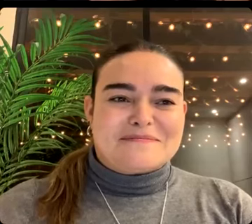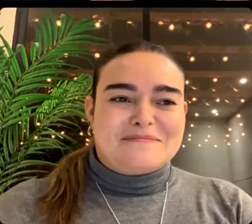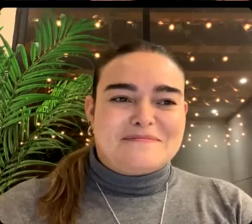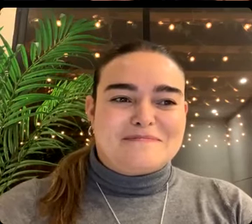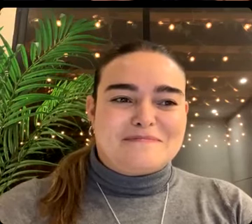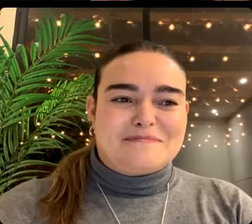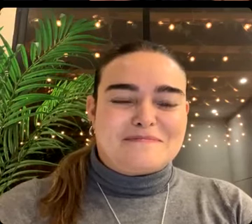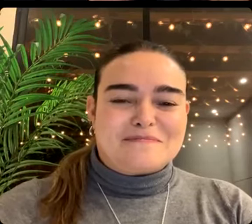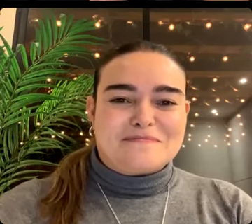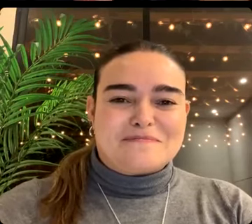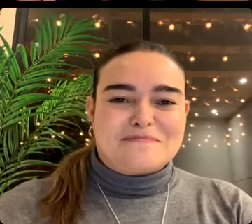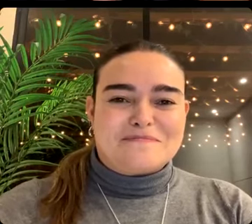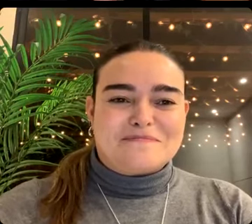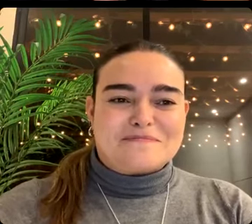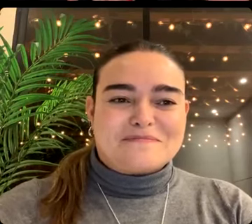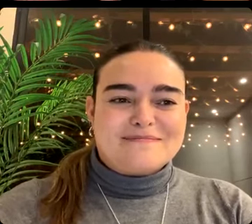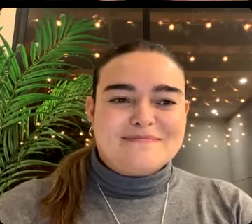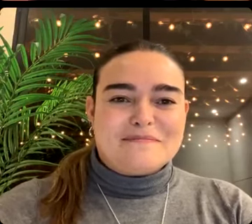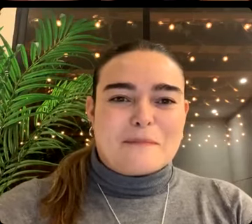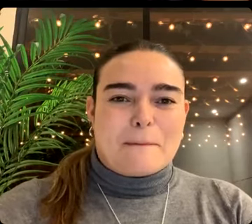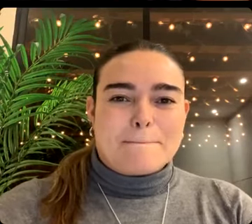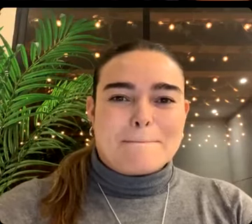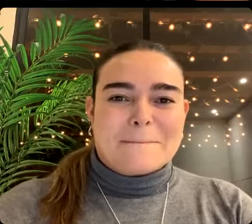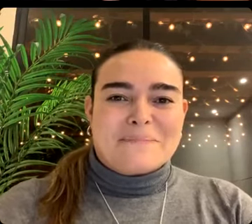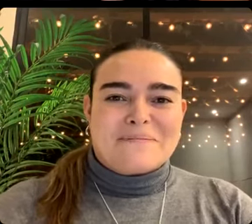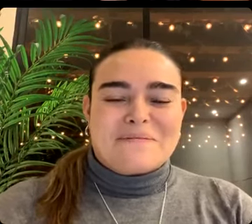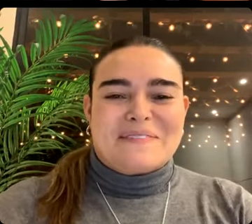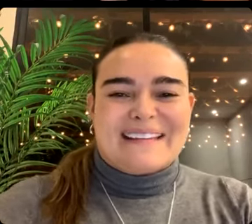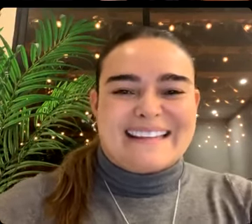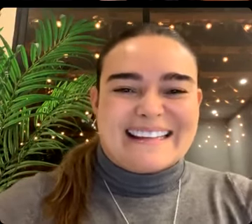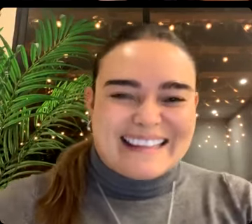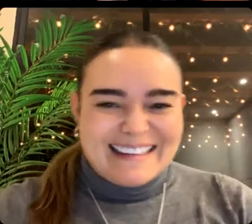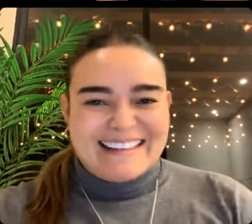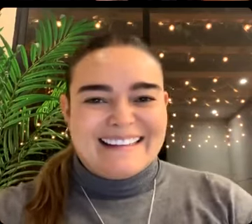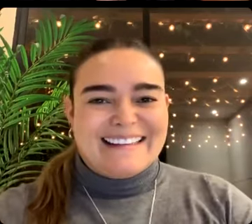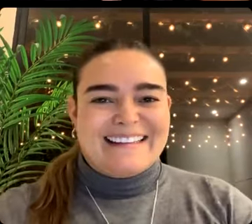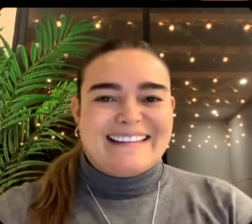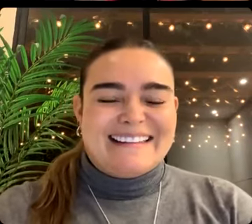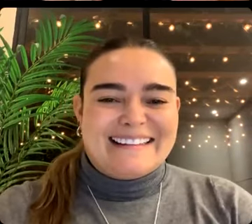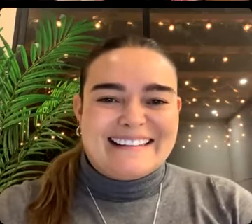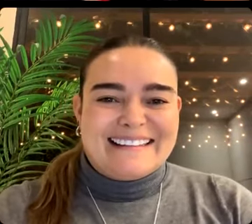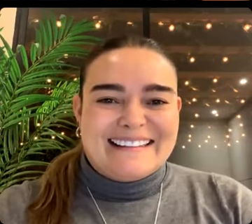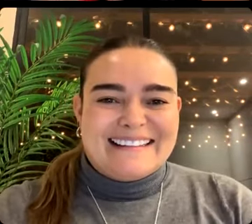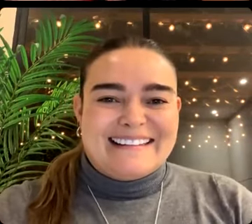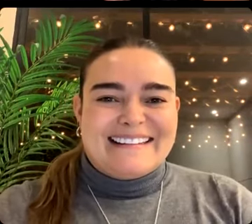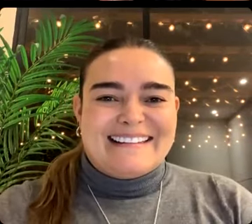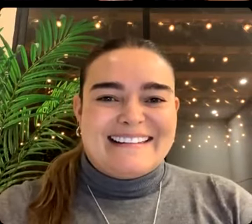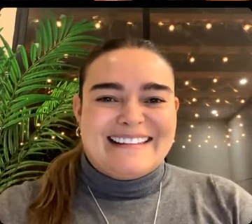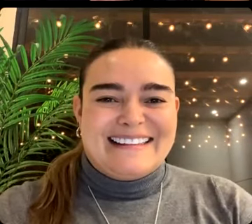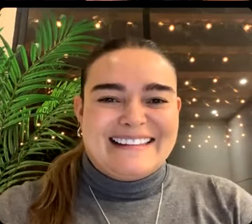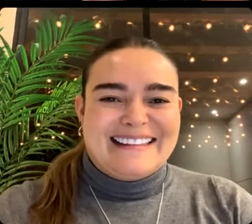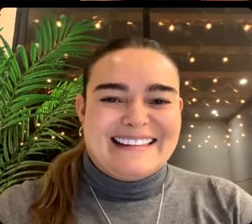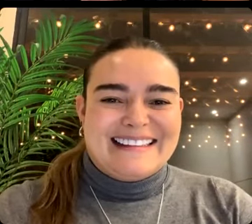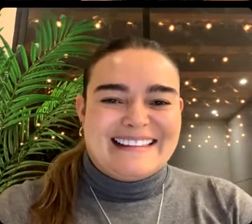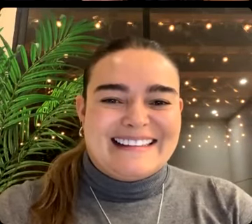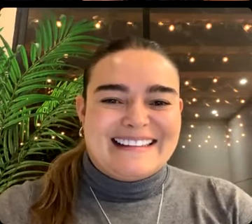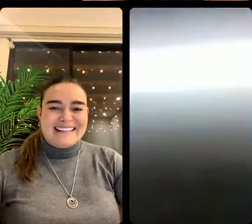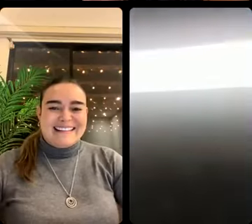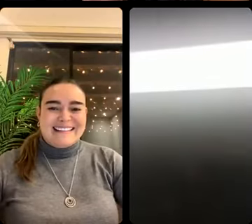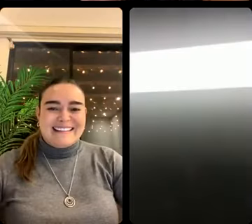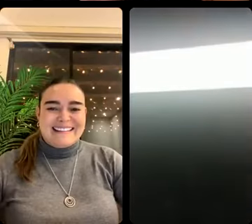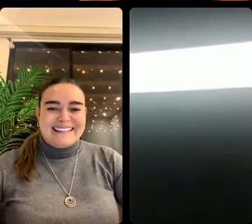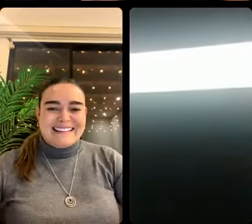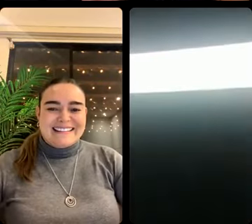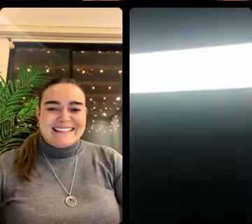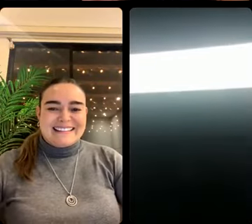a todos. Y bueno, les quiero, empiecen a compartir, pues, empiecen a compartir para que esto se nos triplique de gente. Eso, qué